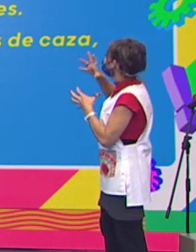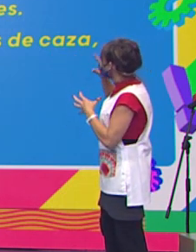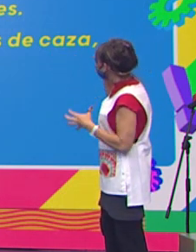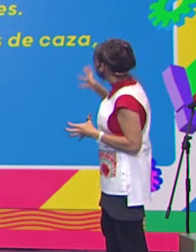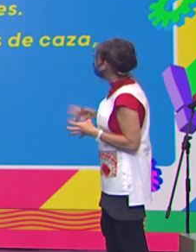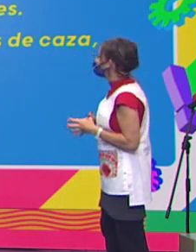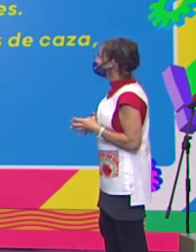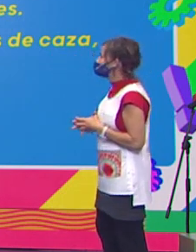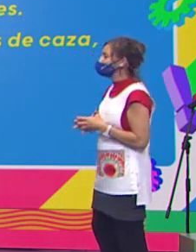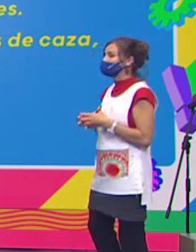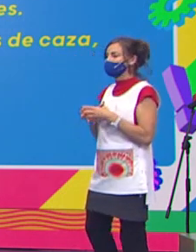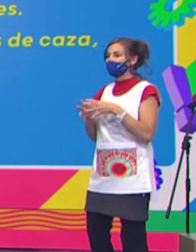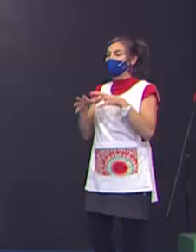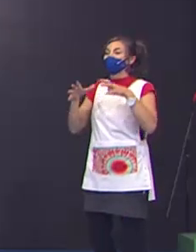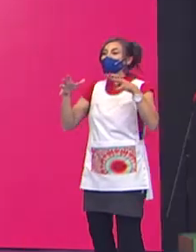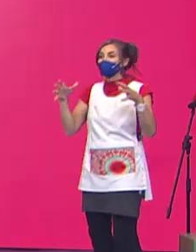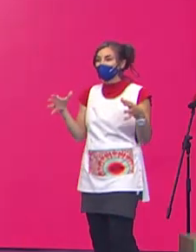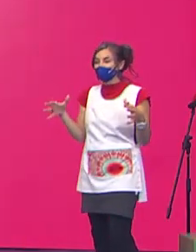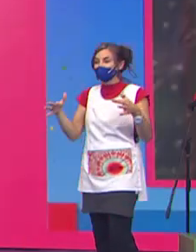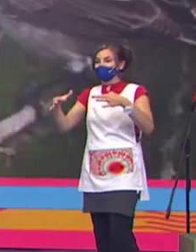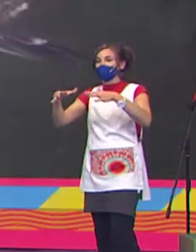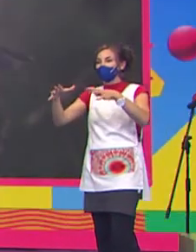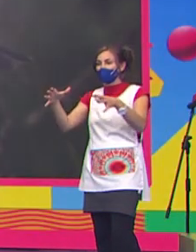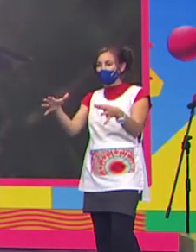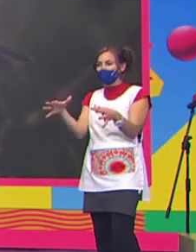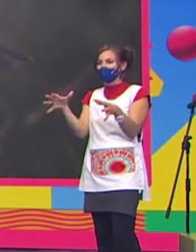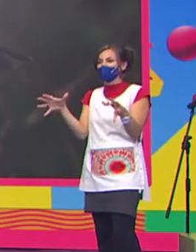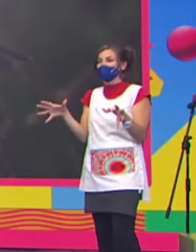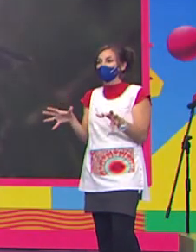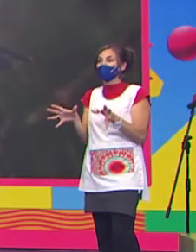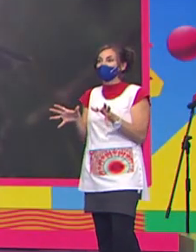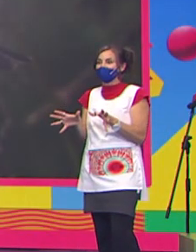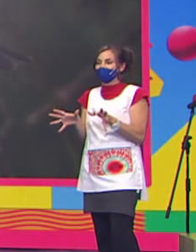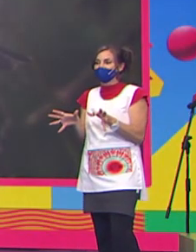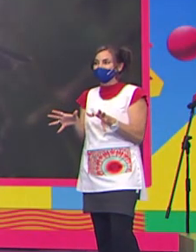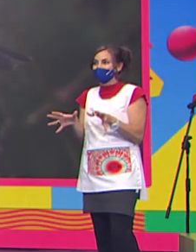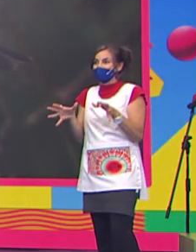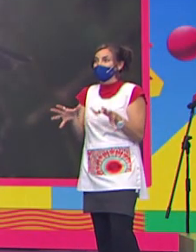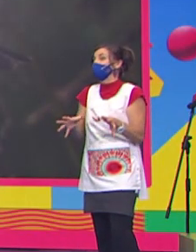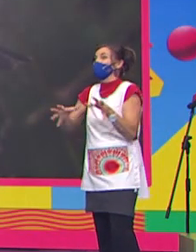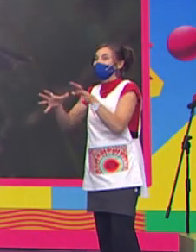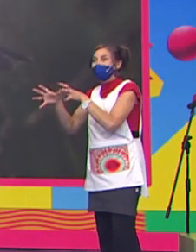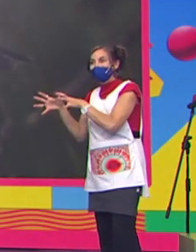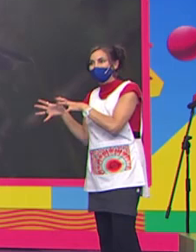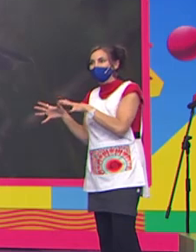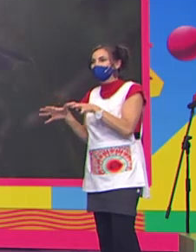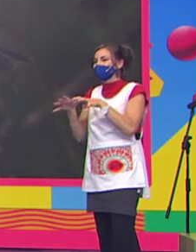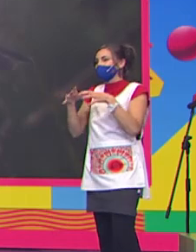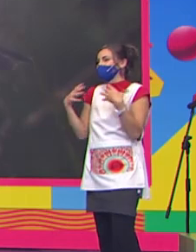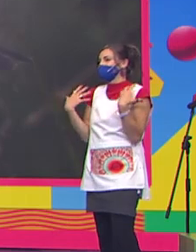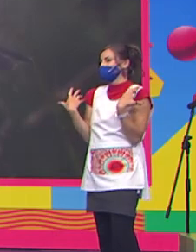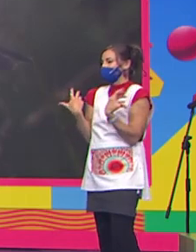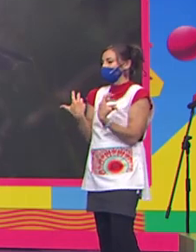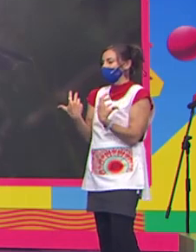patos, currácas y otros. Claro, cuando están anidando, cuando están incubando, protegiendo las crías, que no se pueden ir, entonces